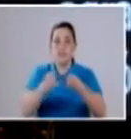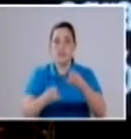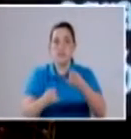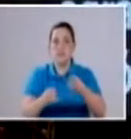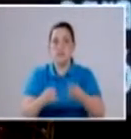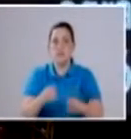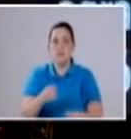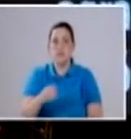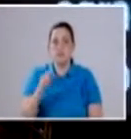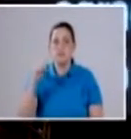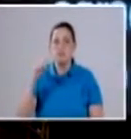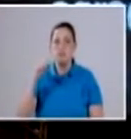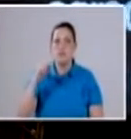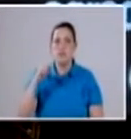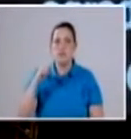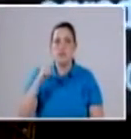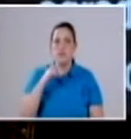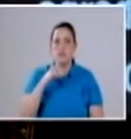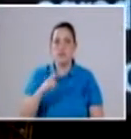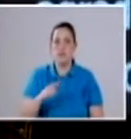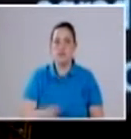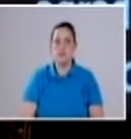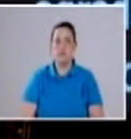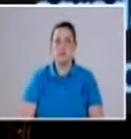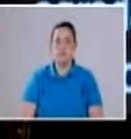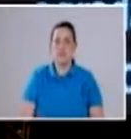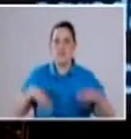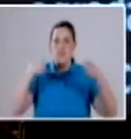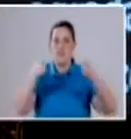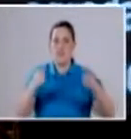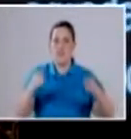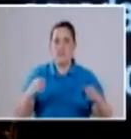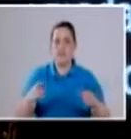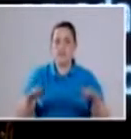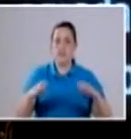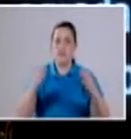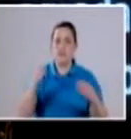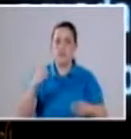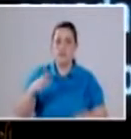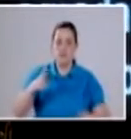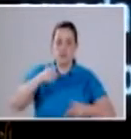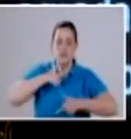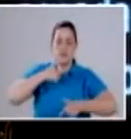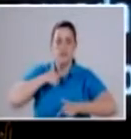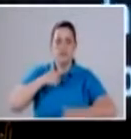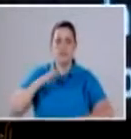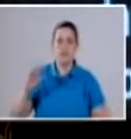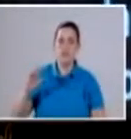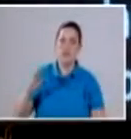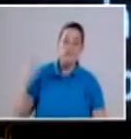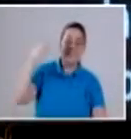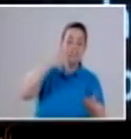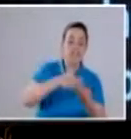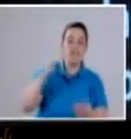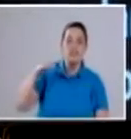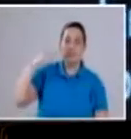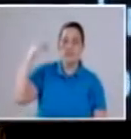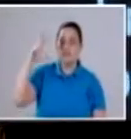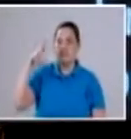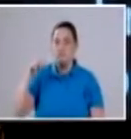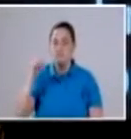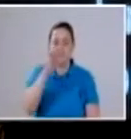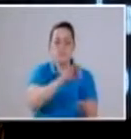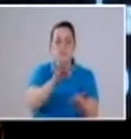logrados, imponente como un ejército. Quiere decir que llegaron a la estatura, no de sembradores ni de